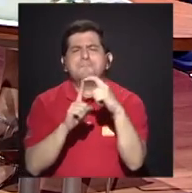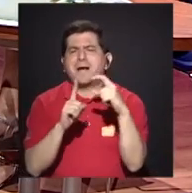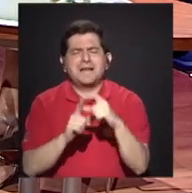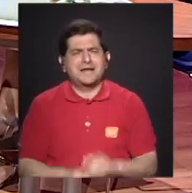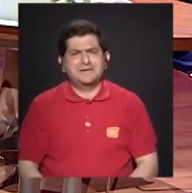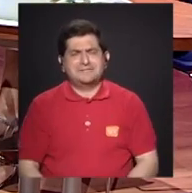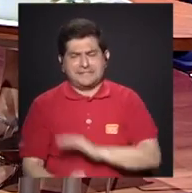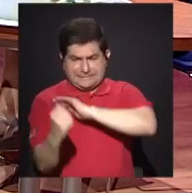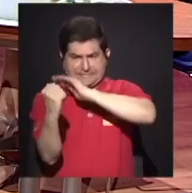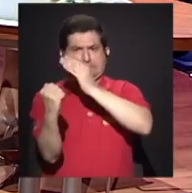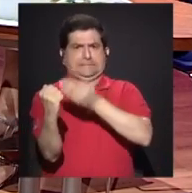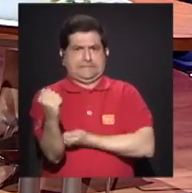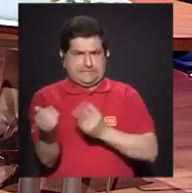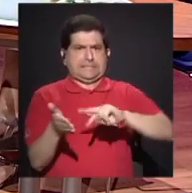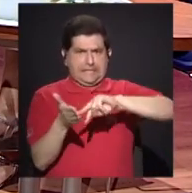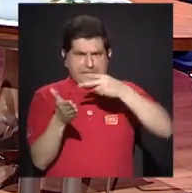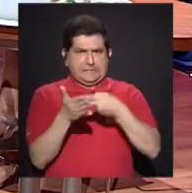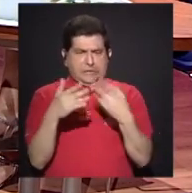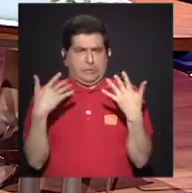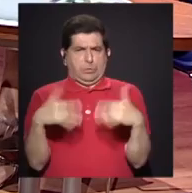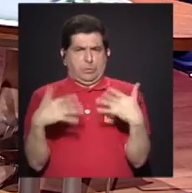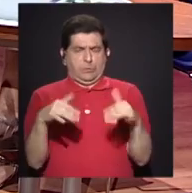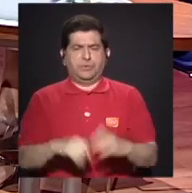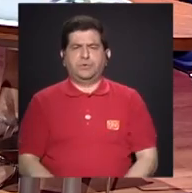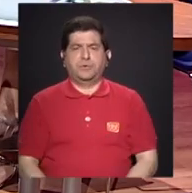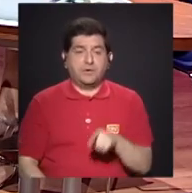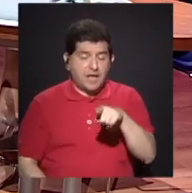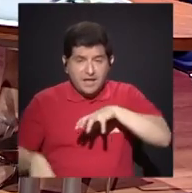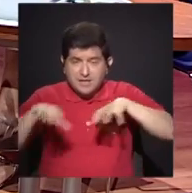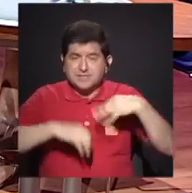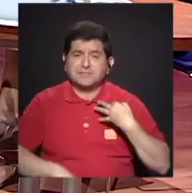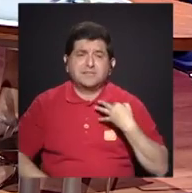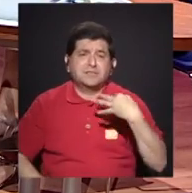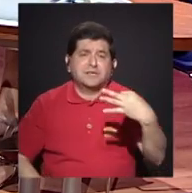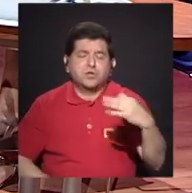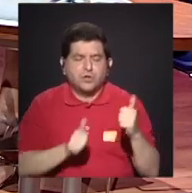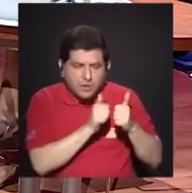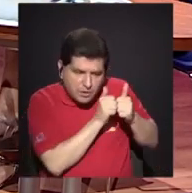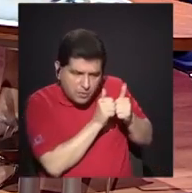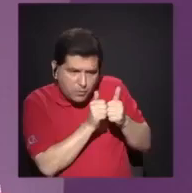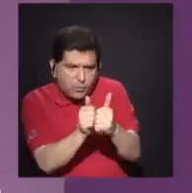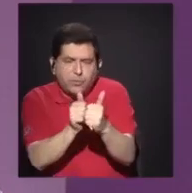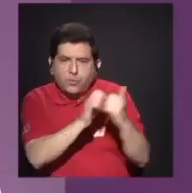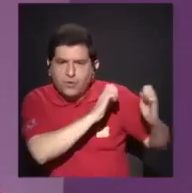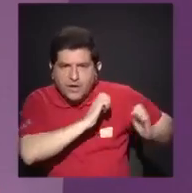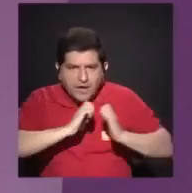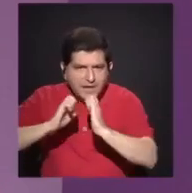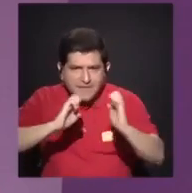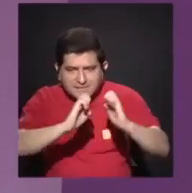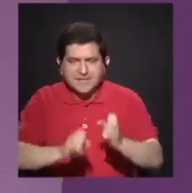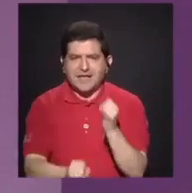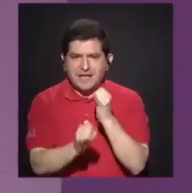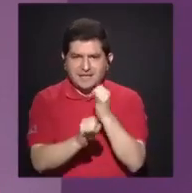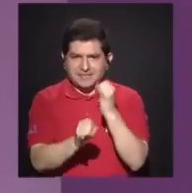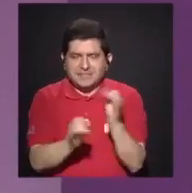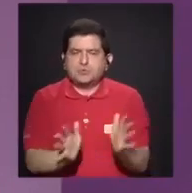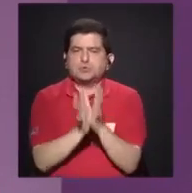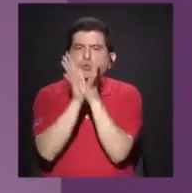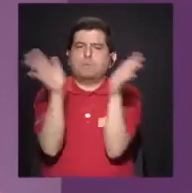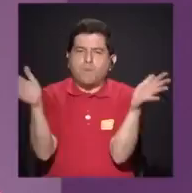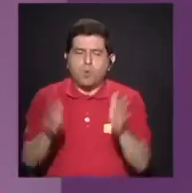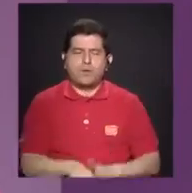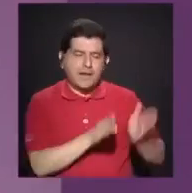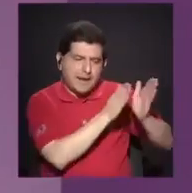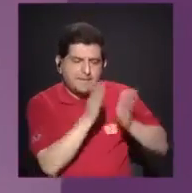cargadas de poder y de significado. Ahora, este tipo de acciones cotidianas, acompañadas a las estrategias que desarrolla la institucionalidad pública a través